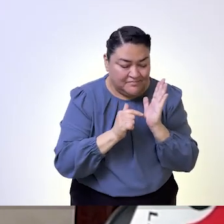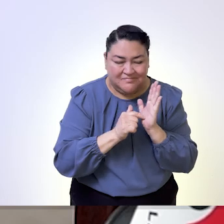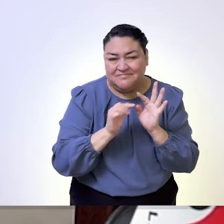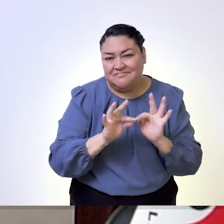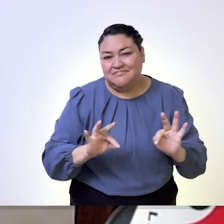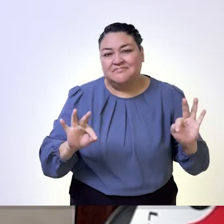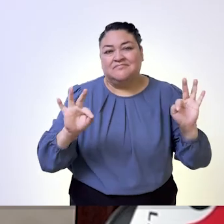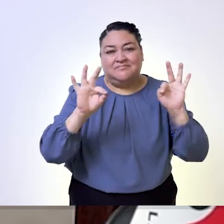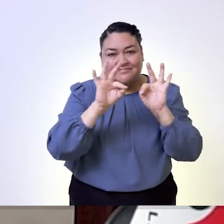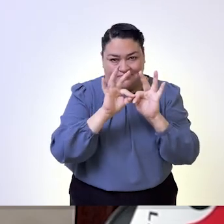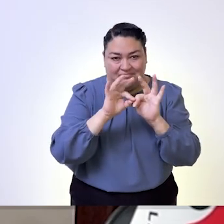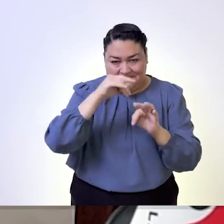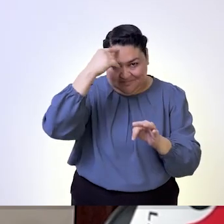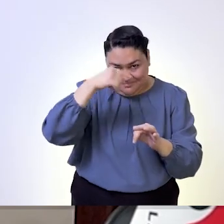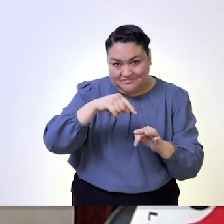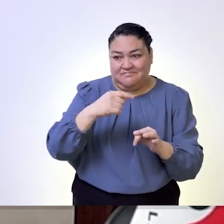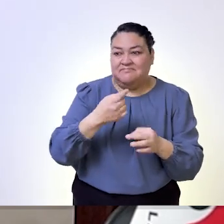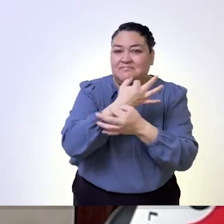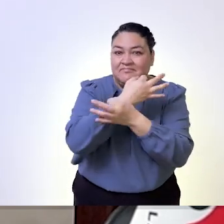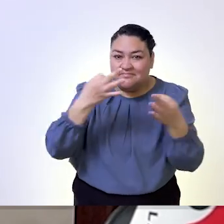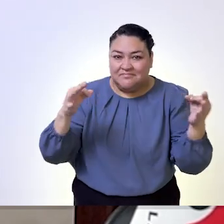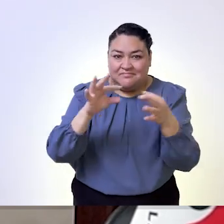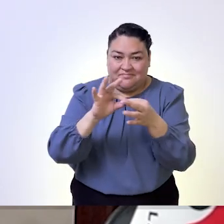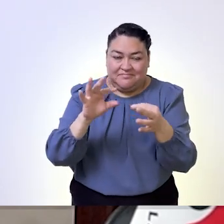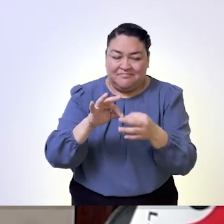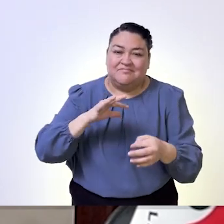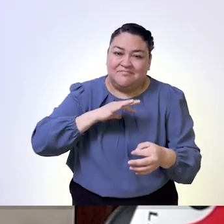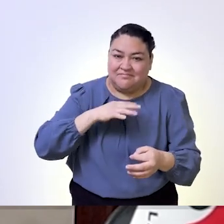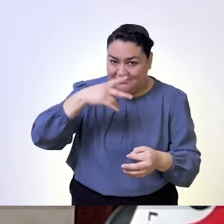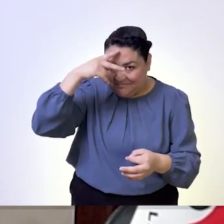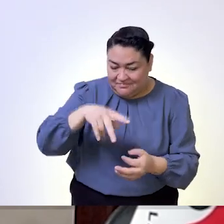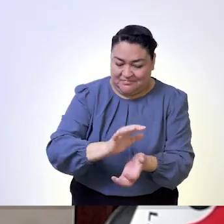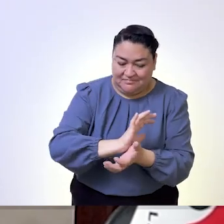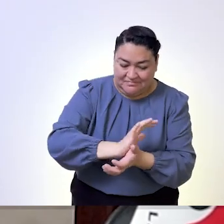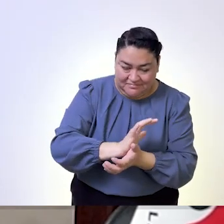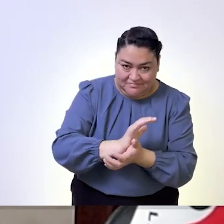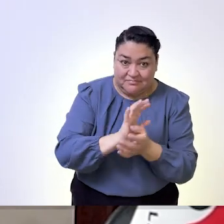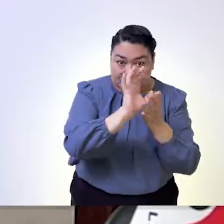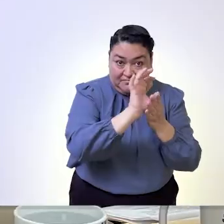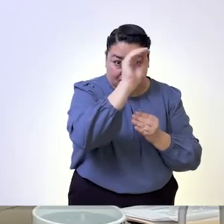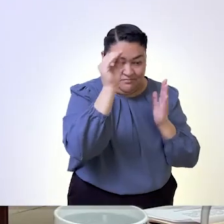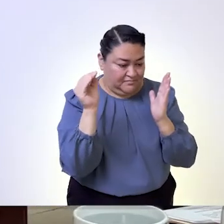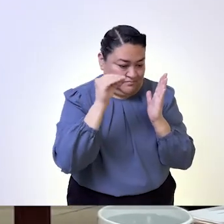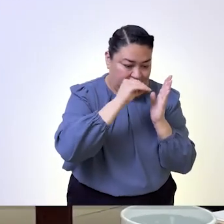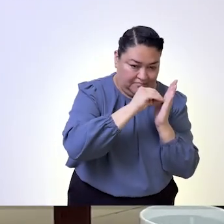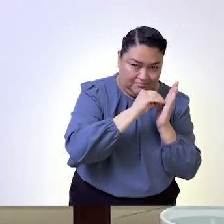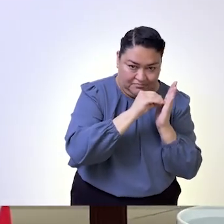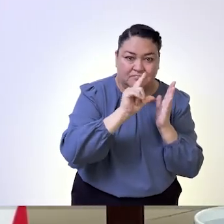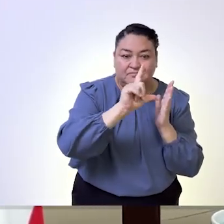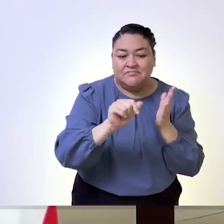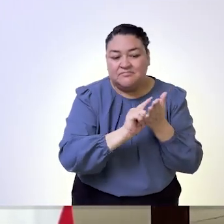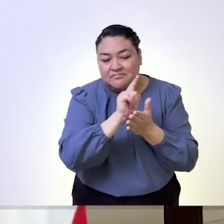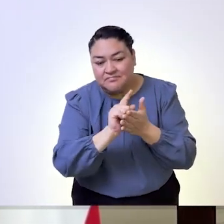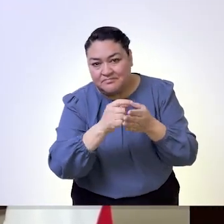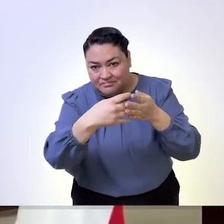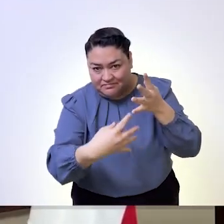tan importante para colocar el tema de la causa antidiscriminatoria en la Constitución y después,